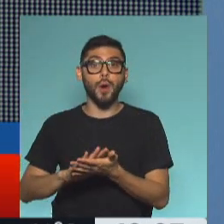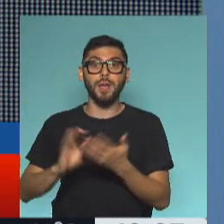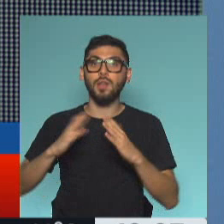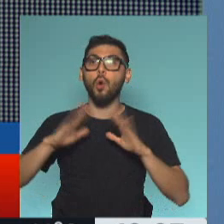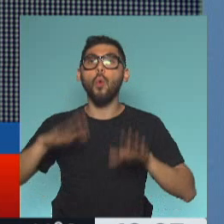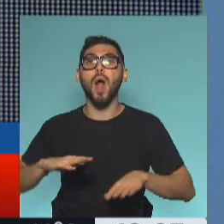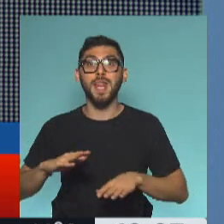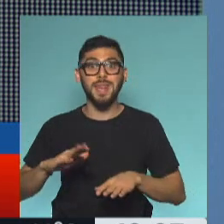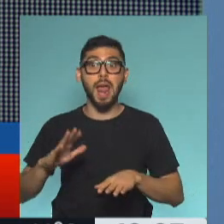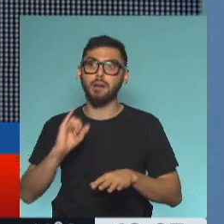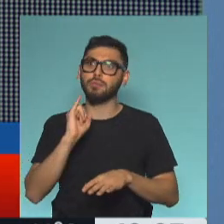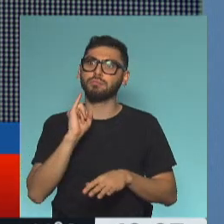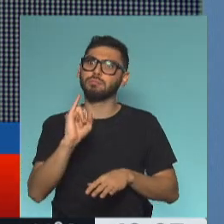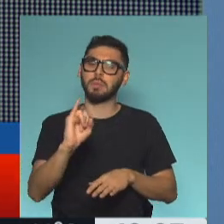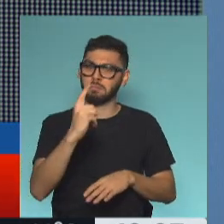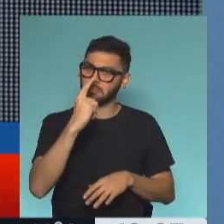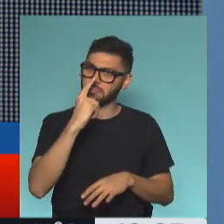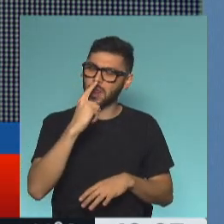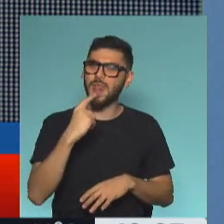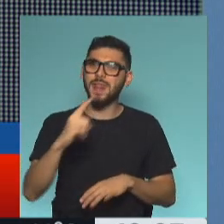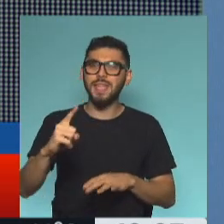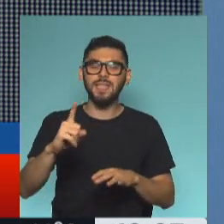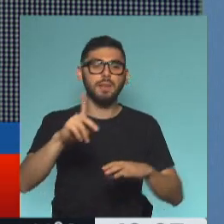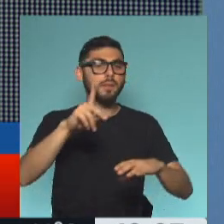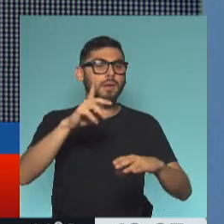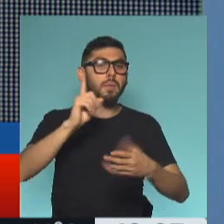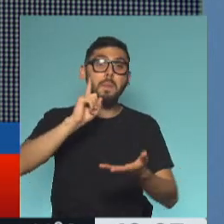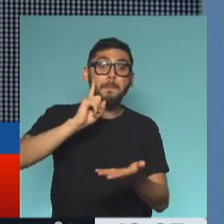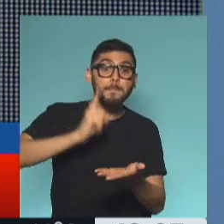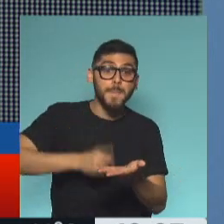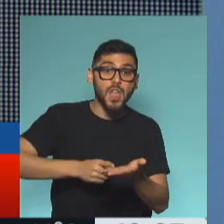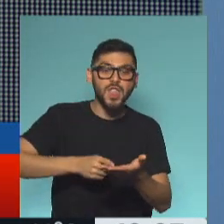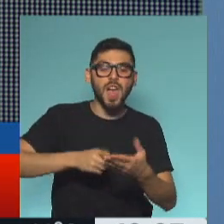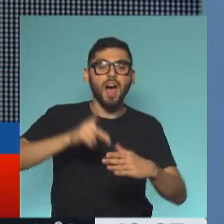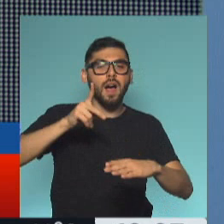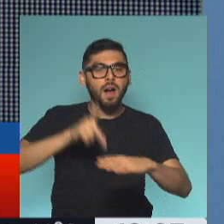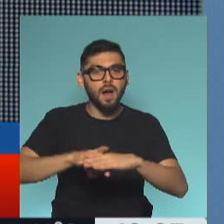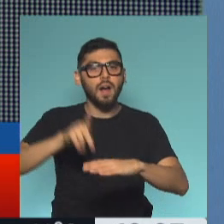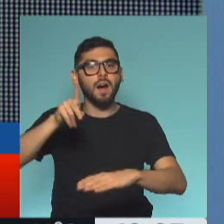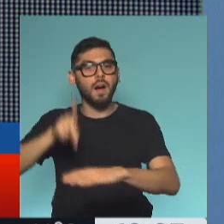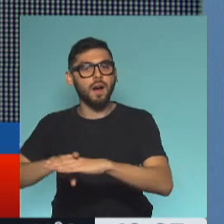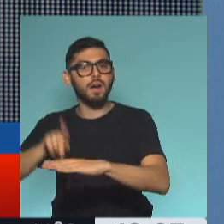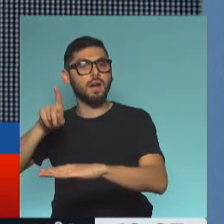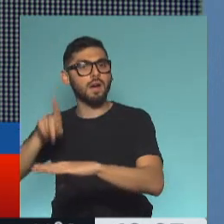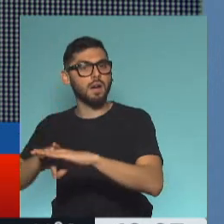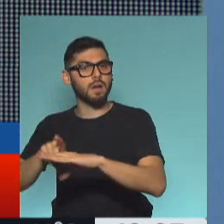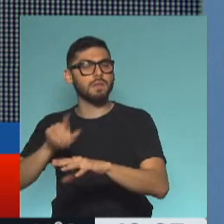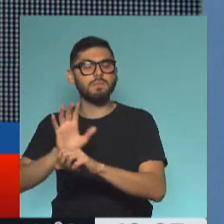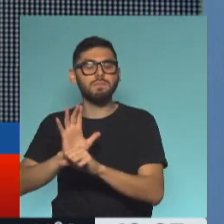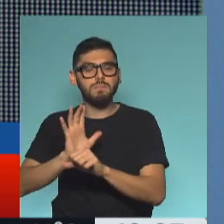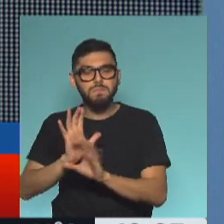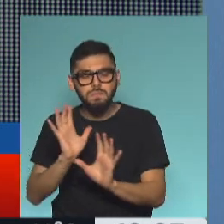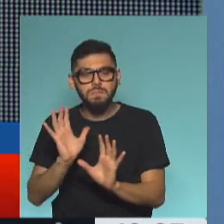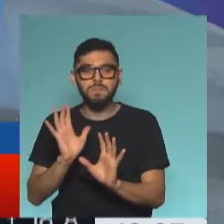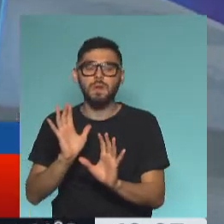cuarentena. ¿Sí? Habló de medidas intermitentes. Esa es la palabra que eligió la ministra de Salud, Carla Bisotti, que